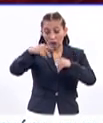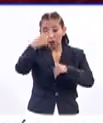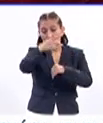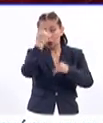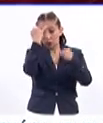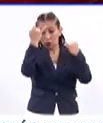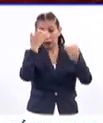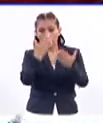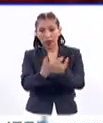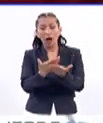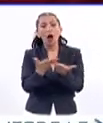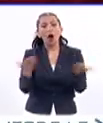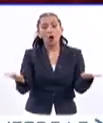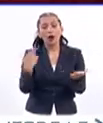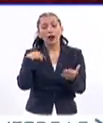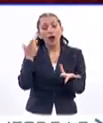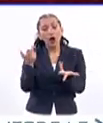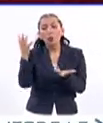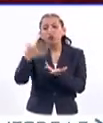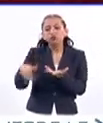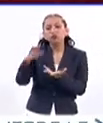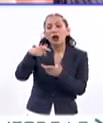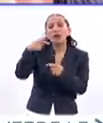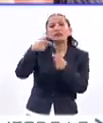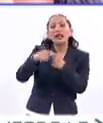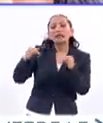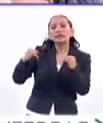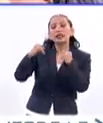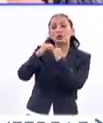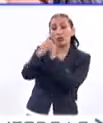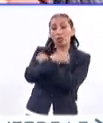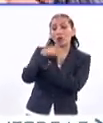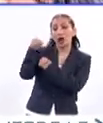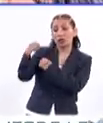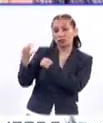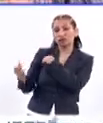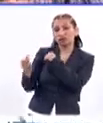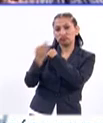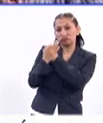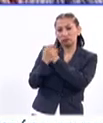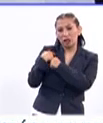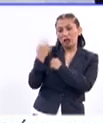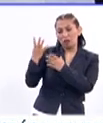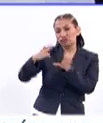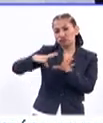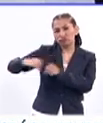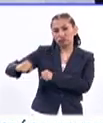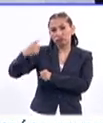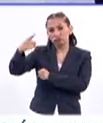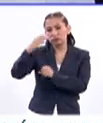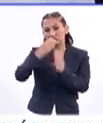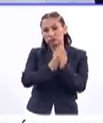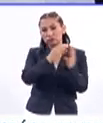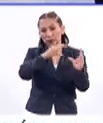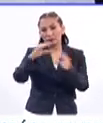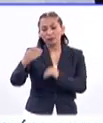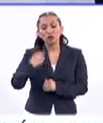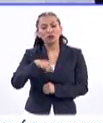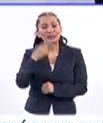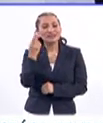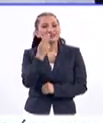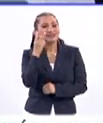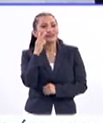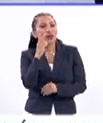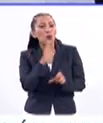sus autores quienes ahora se encuentran en la búsqueda de una institución educativa que adopte la propuesta. Lo que necesitamos ver